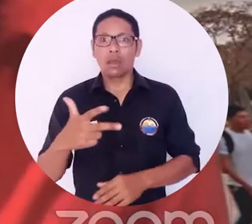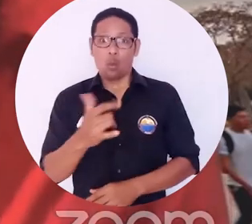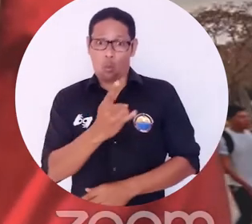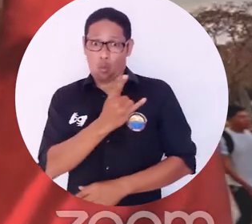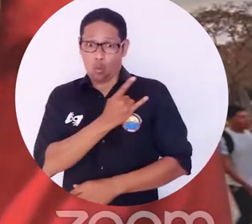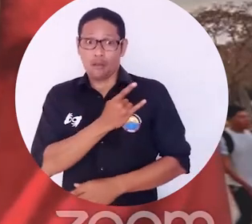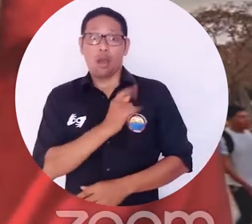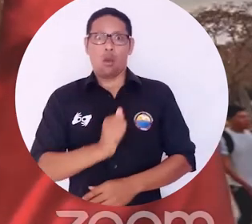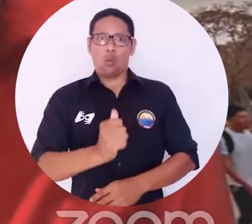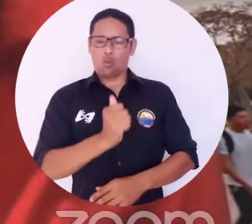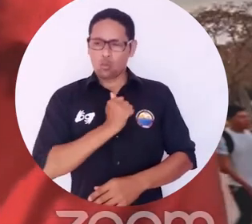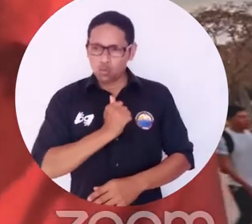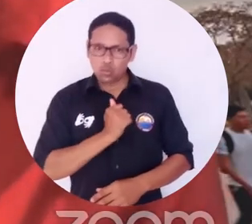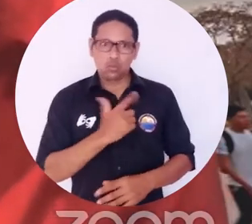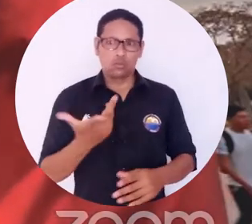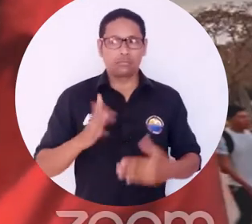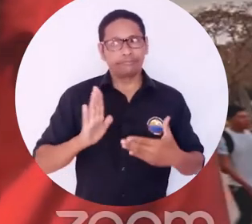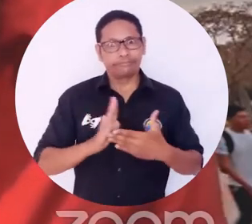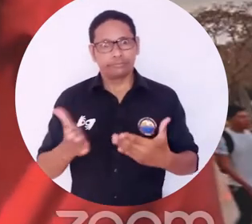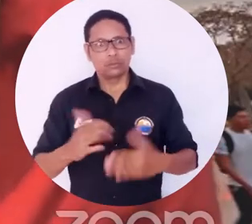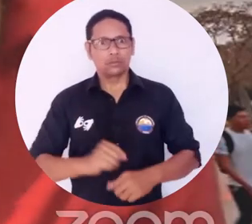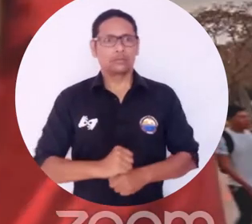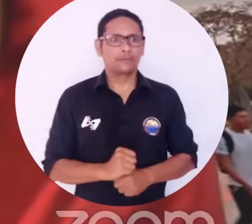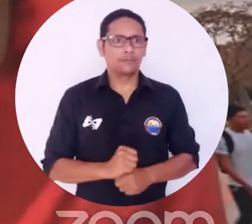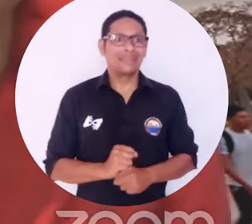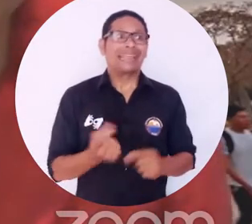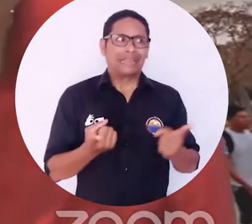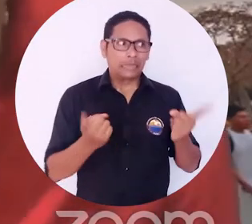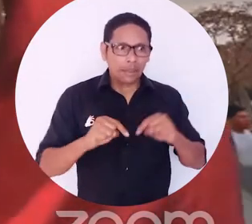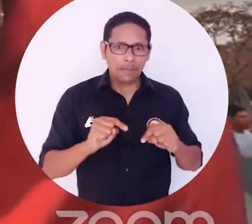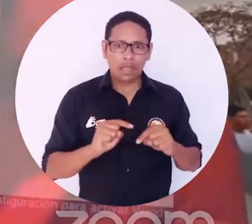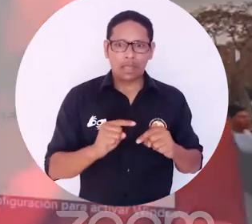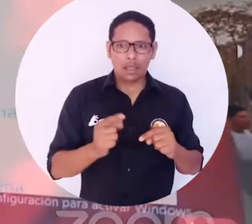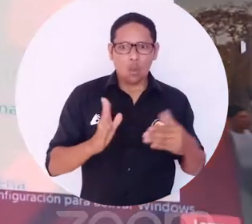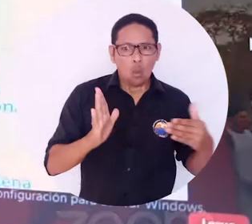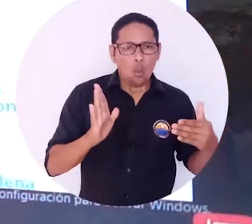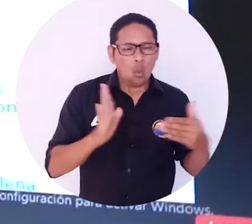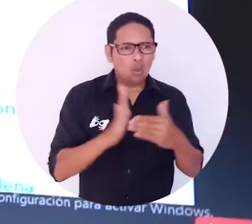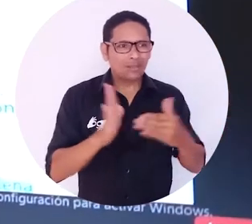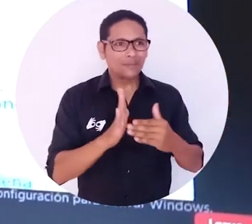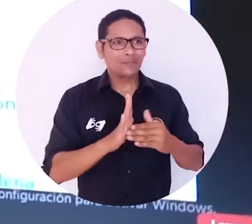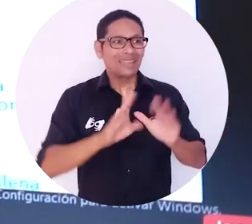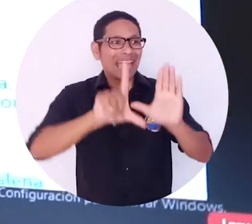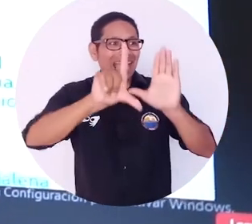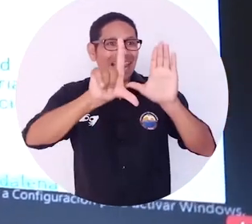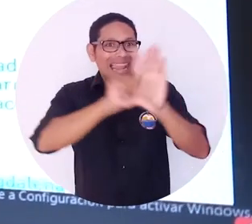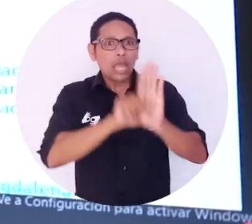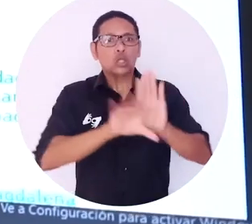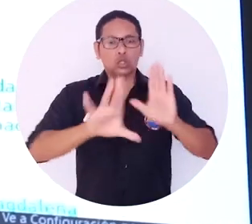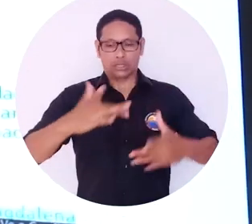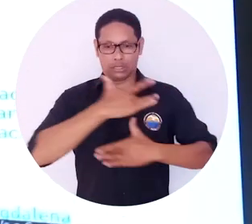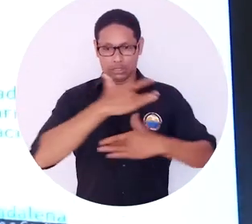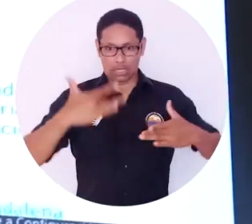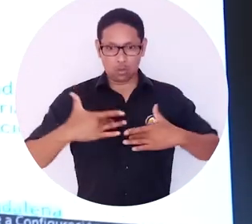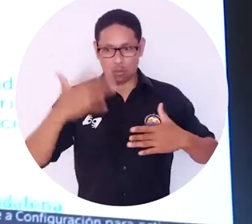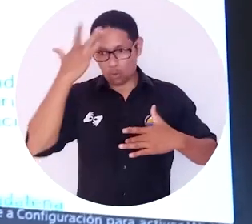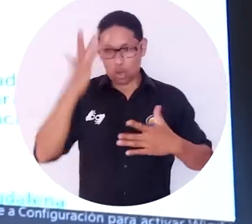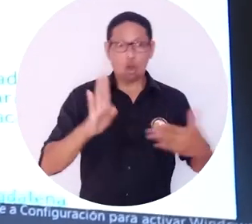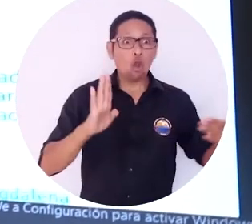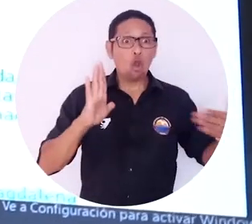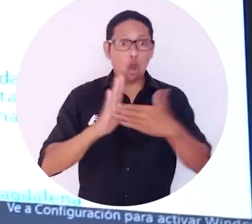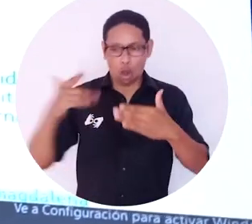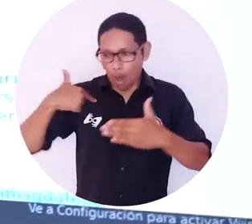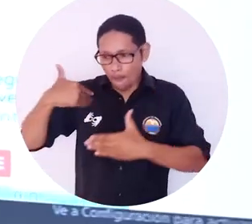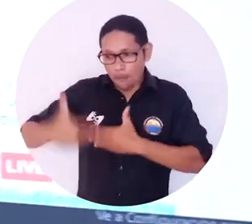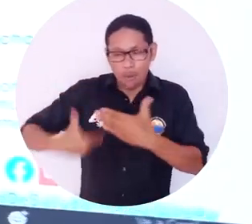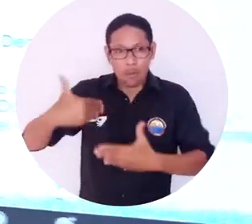principio constitucional, es un derecho constitucional. Pero también contraviene a la Ley Estatutaria de Salud porque atenta al principio de progresividad.